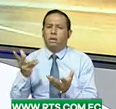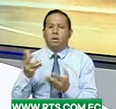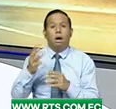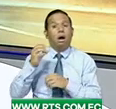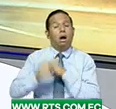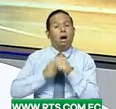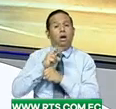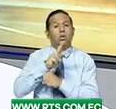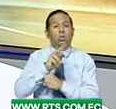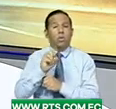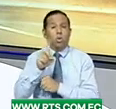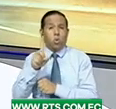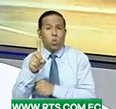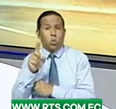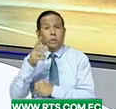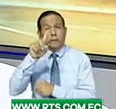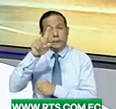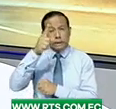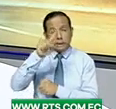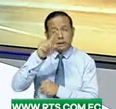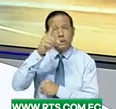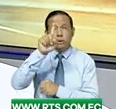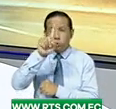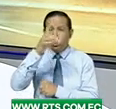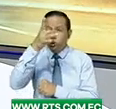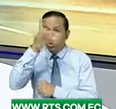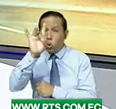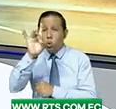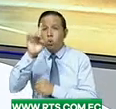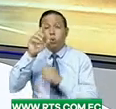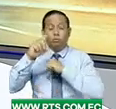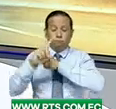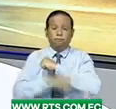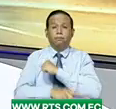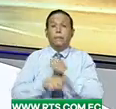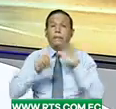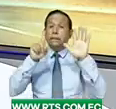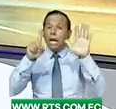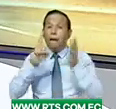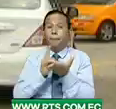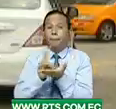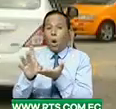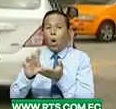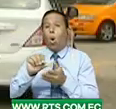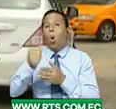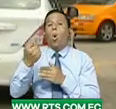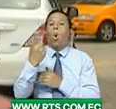118 operadores, 6 fueron destituidos y 11 suspendidos.